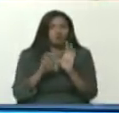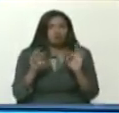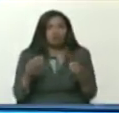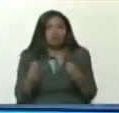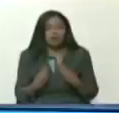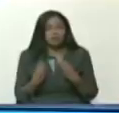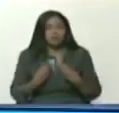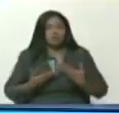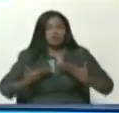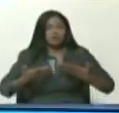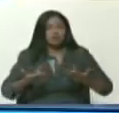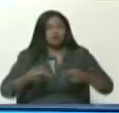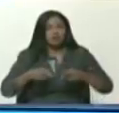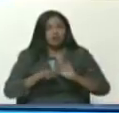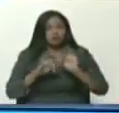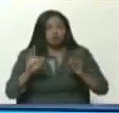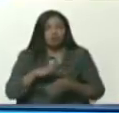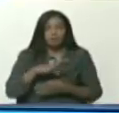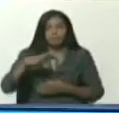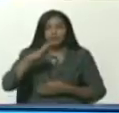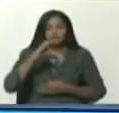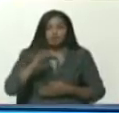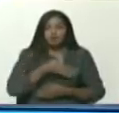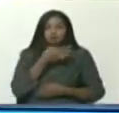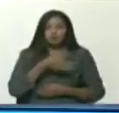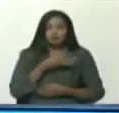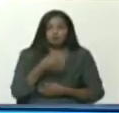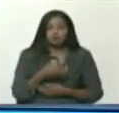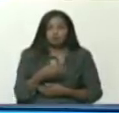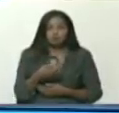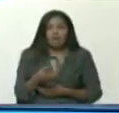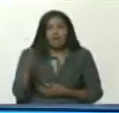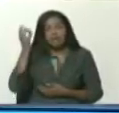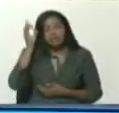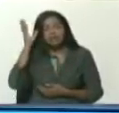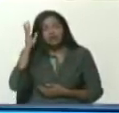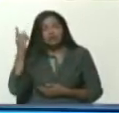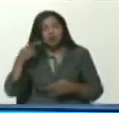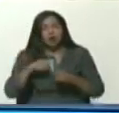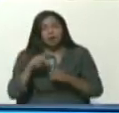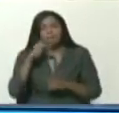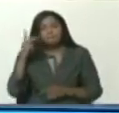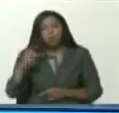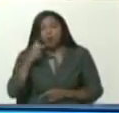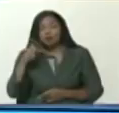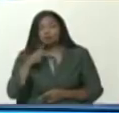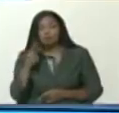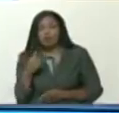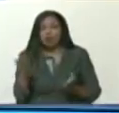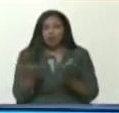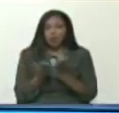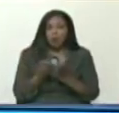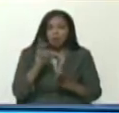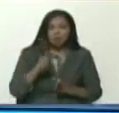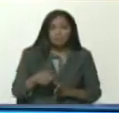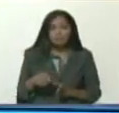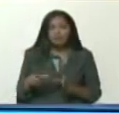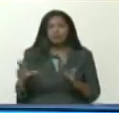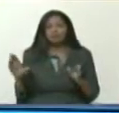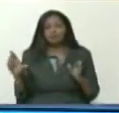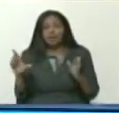vida espiritual, social, ideológica, cultural, política, a la escuela, al